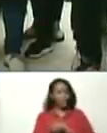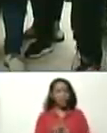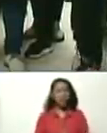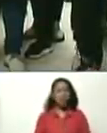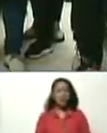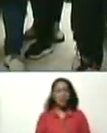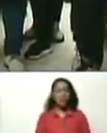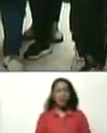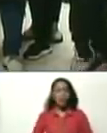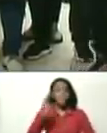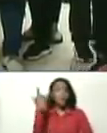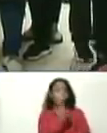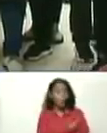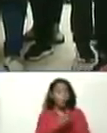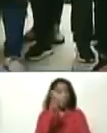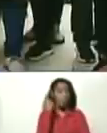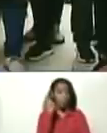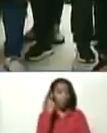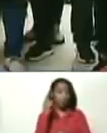revés. Vacúnate